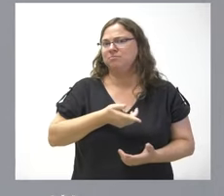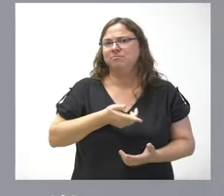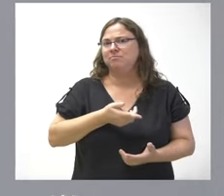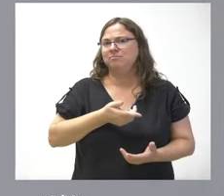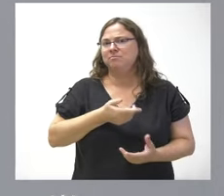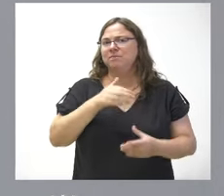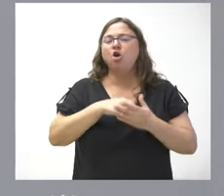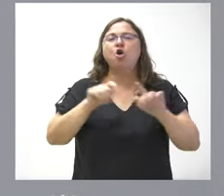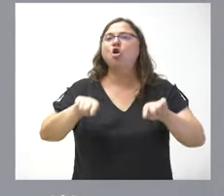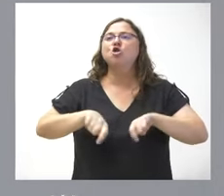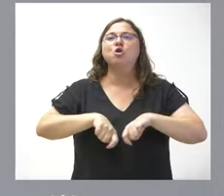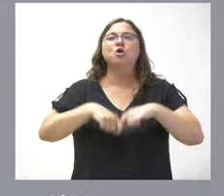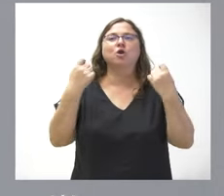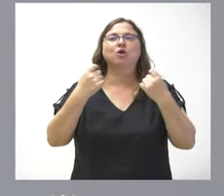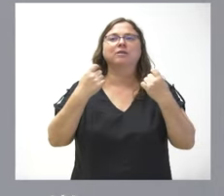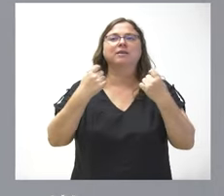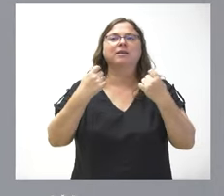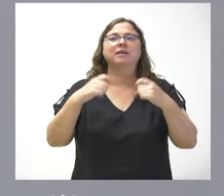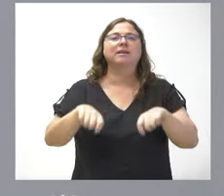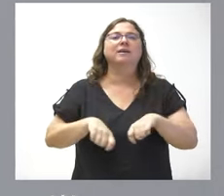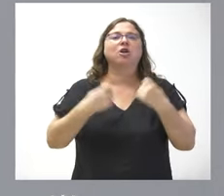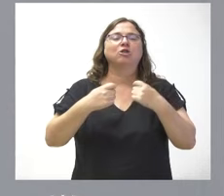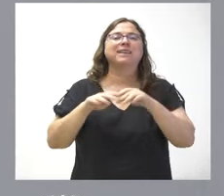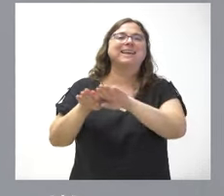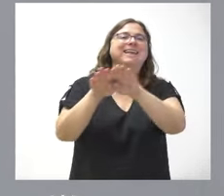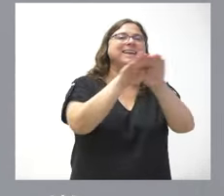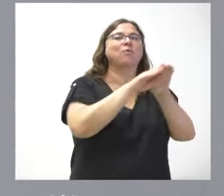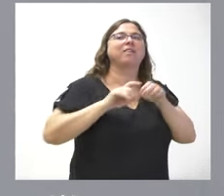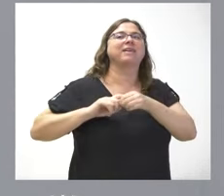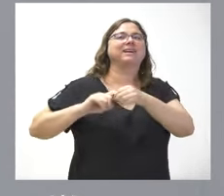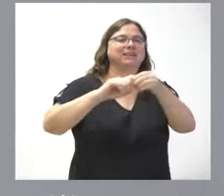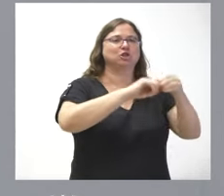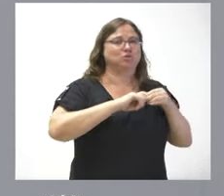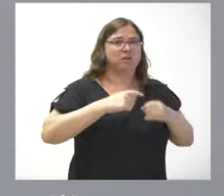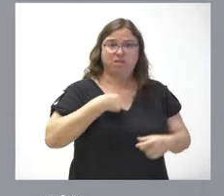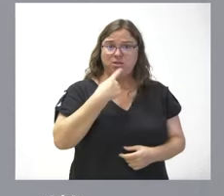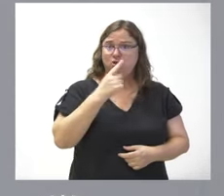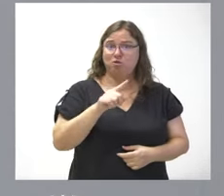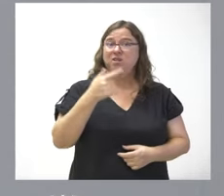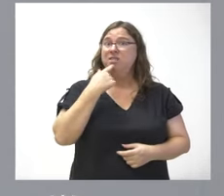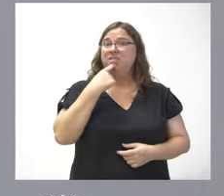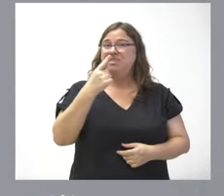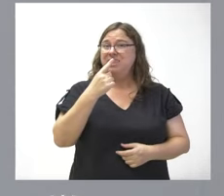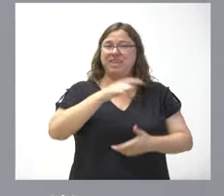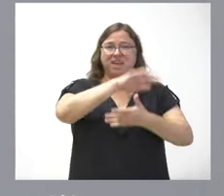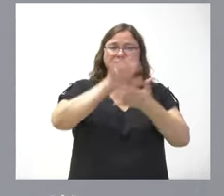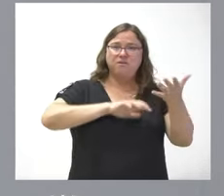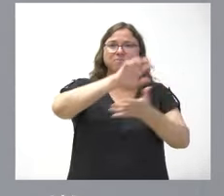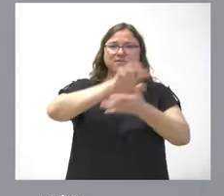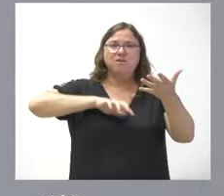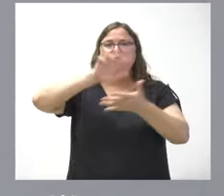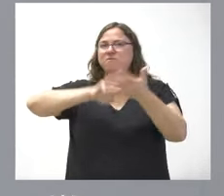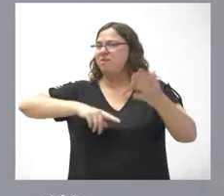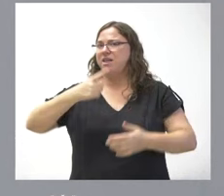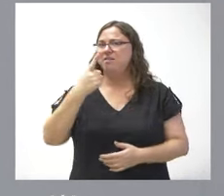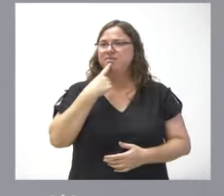es una ruptura del principio de igualdad y el principio de solidaridad pero no porque lo digamos nosotros Porque lo dicen cantidad de informes de entidades independientes